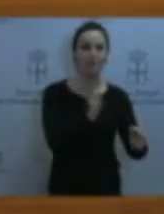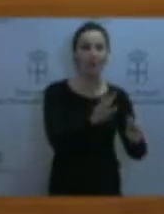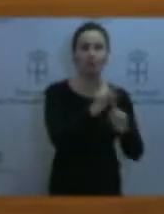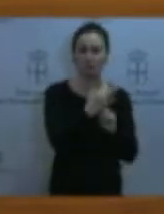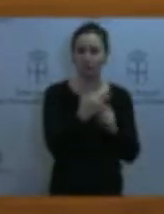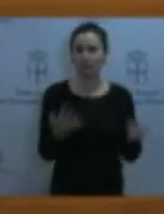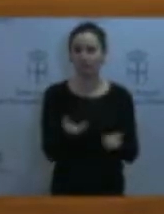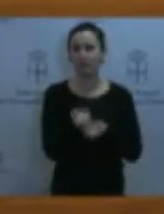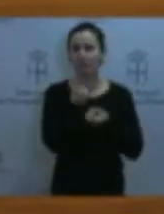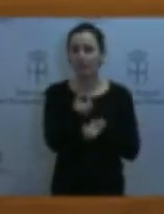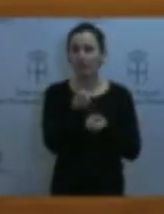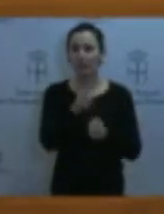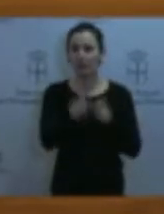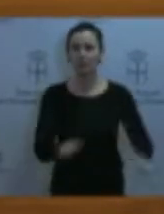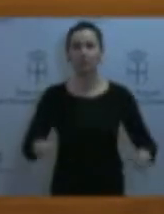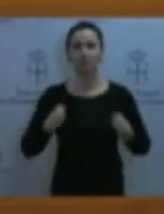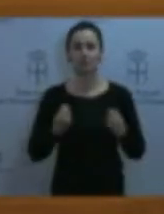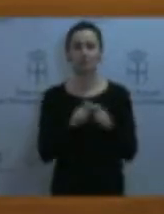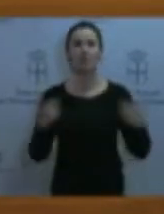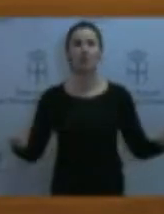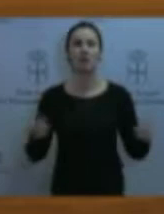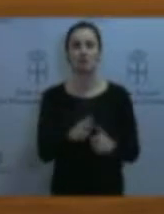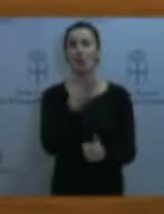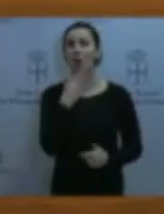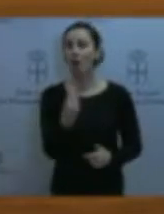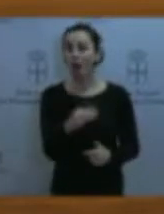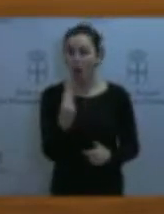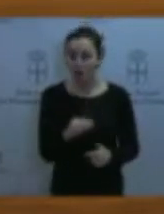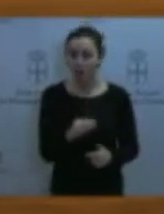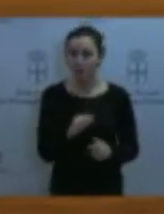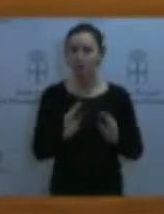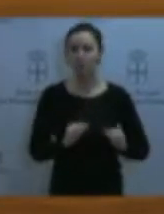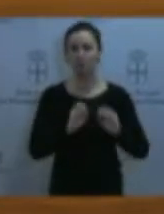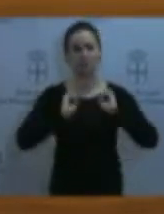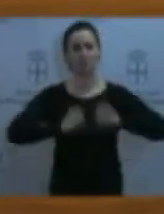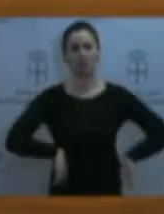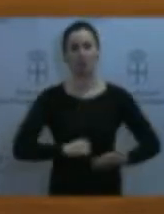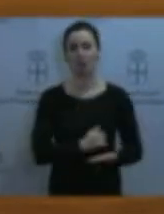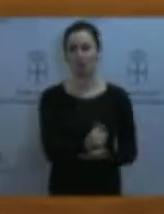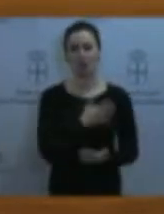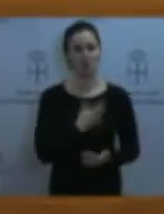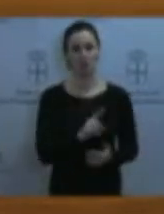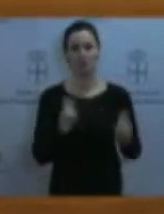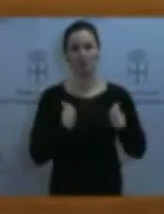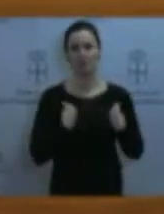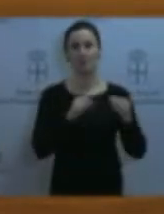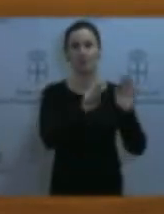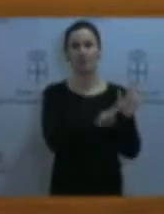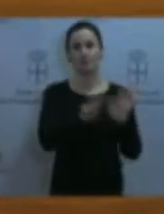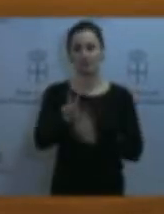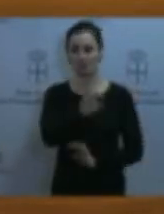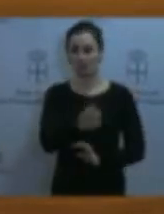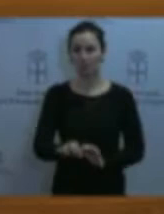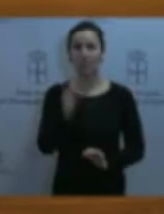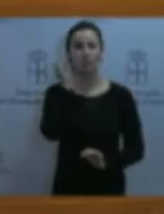ellas, las jóvenes, las que principalmente abandonan el medio rural. Miren, el 72% de las mujeres asturianas viven en la comarca central,